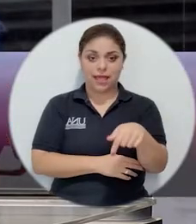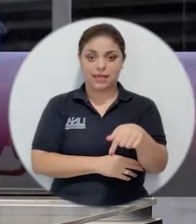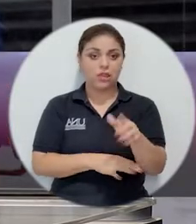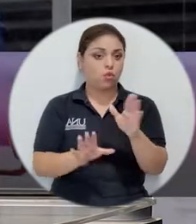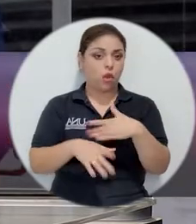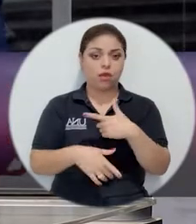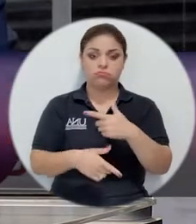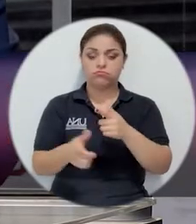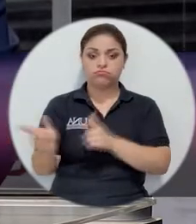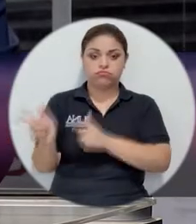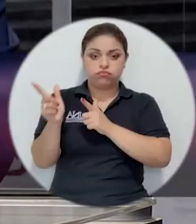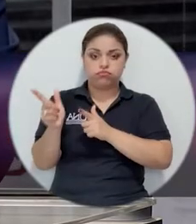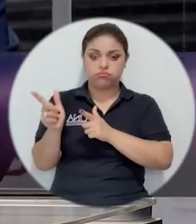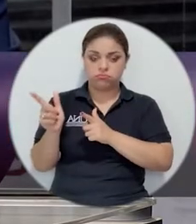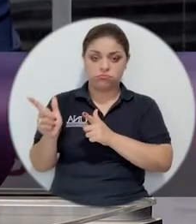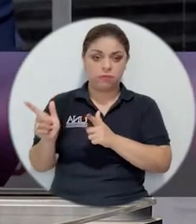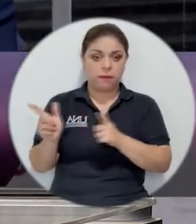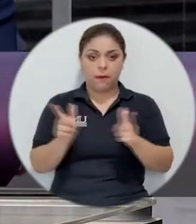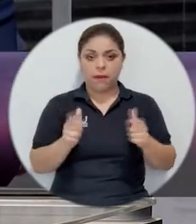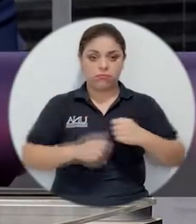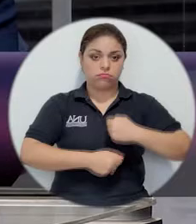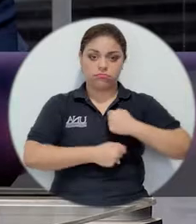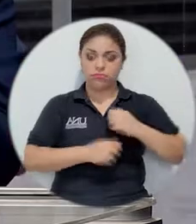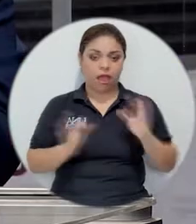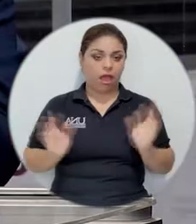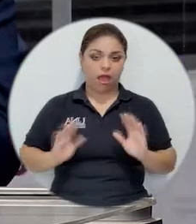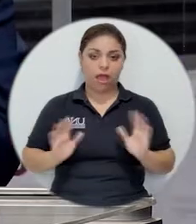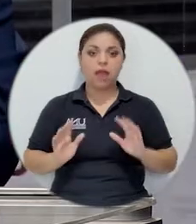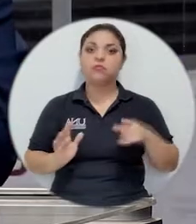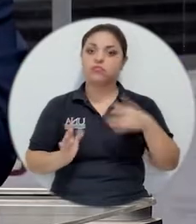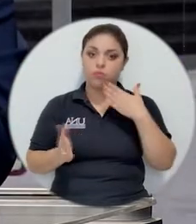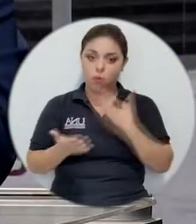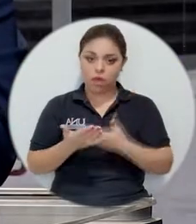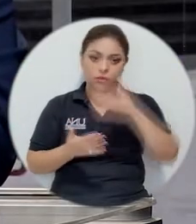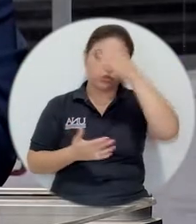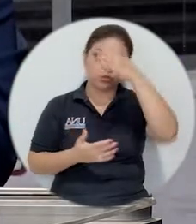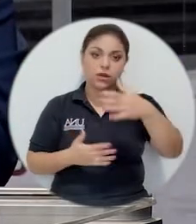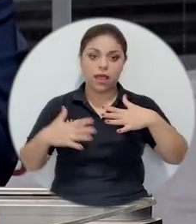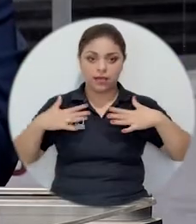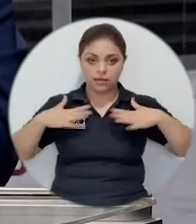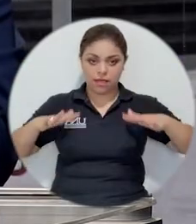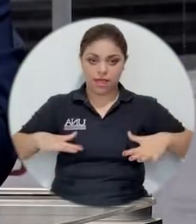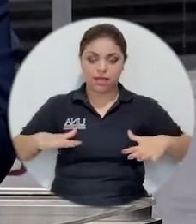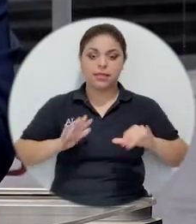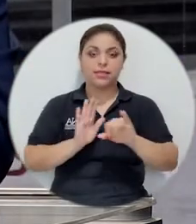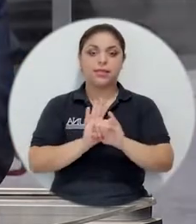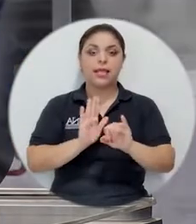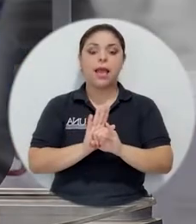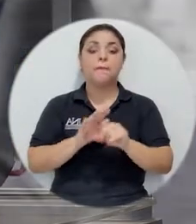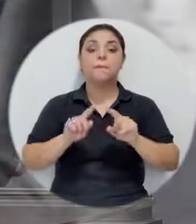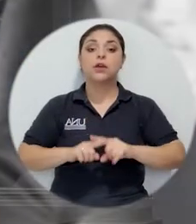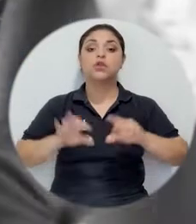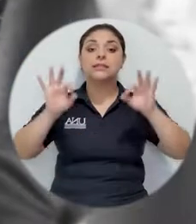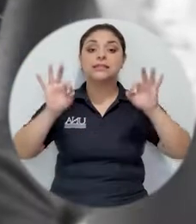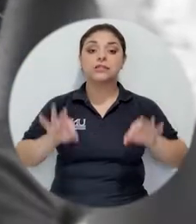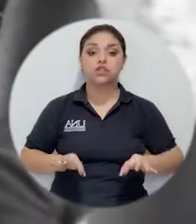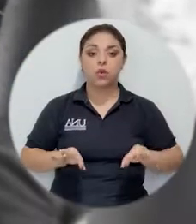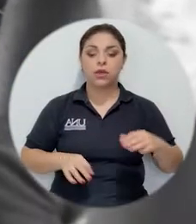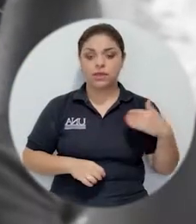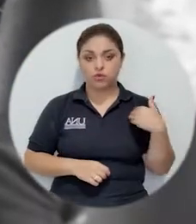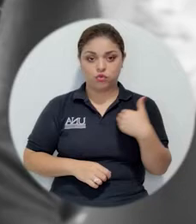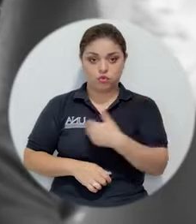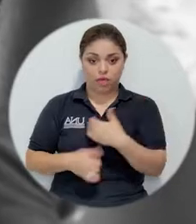decisión política de nuestro país que impacta en nuestra cultura, que impacta en nuestra identidad. Pero es una decisión que nos corresponde